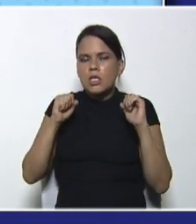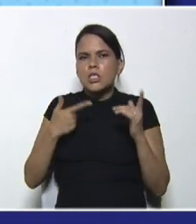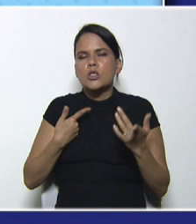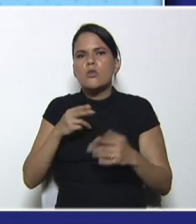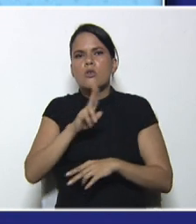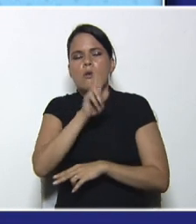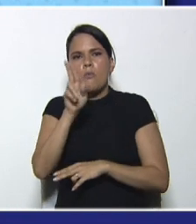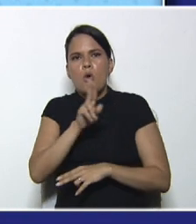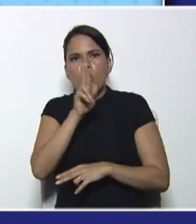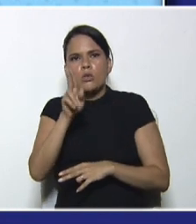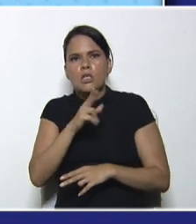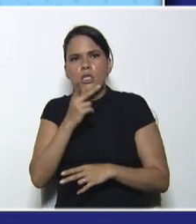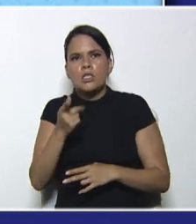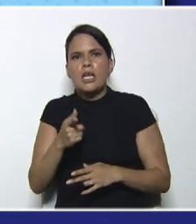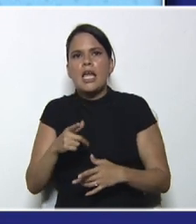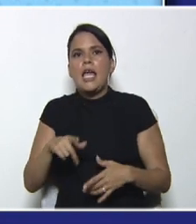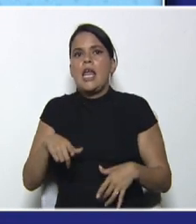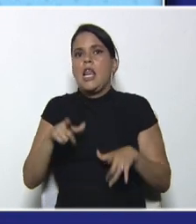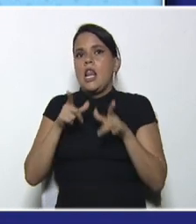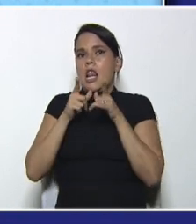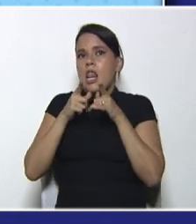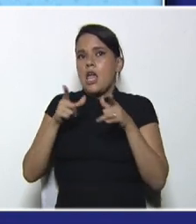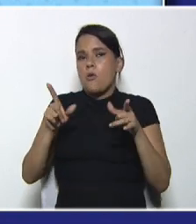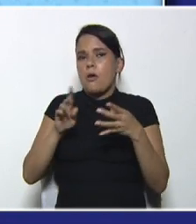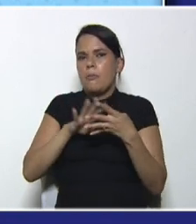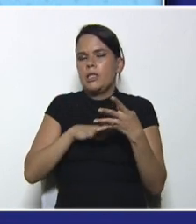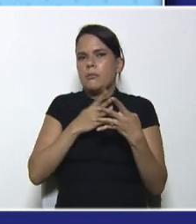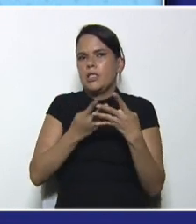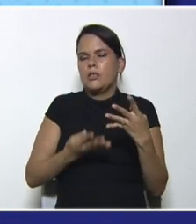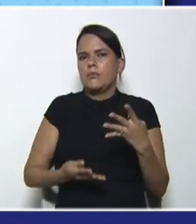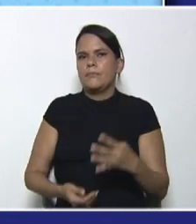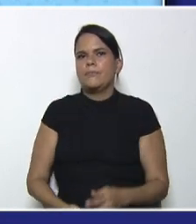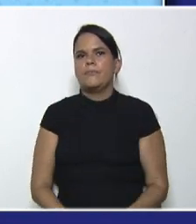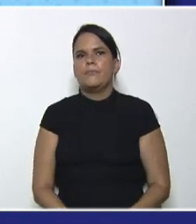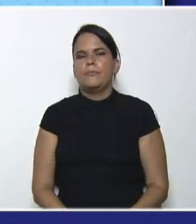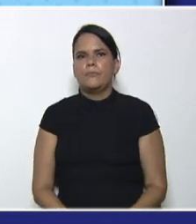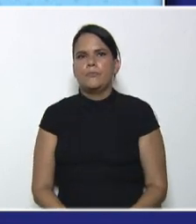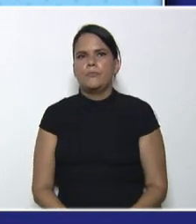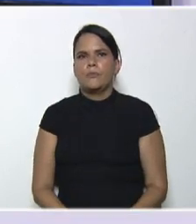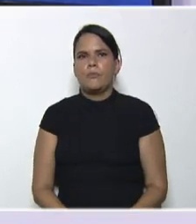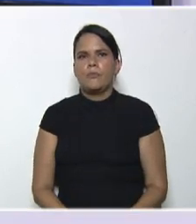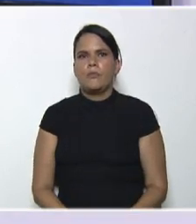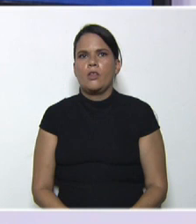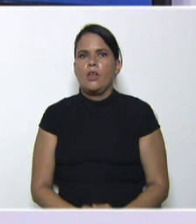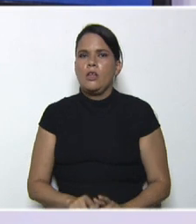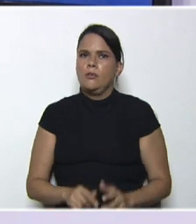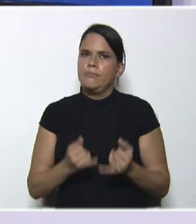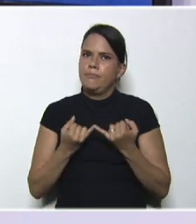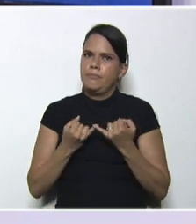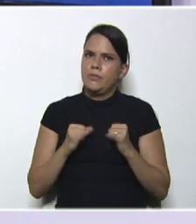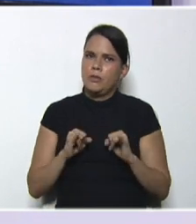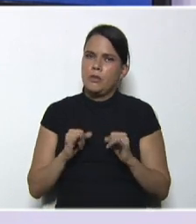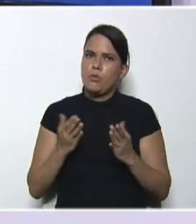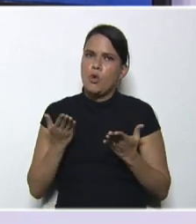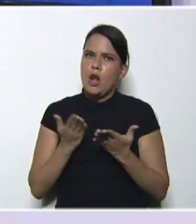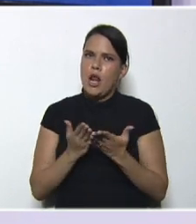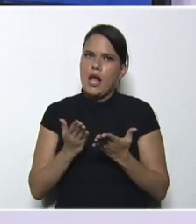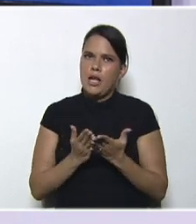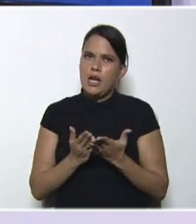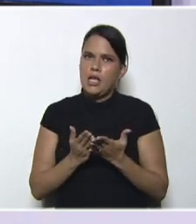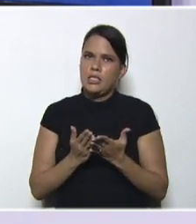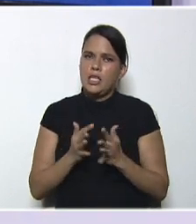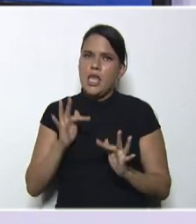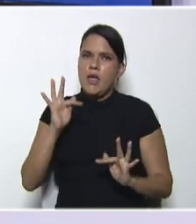a utilizar el lenguaje matemático. Ok, entonces hasta acá llegamos con la clase